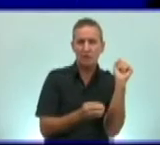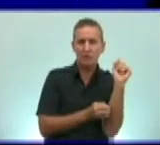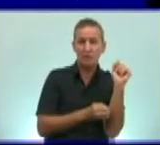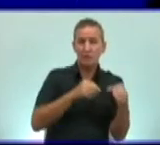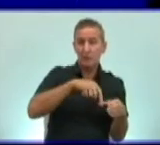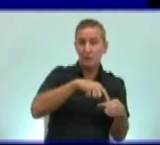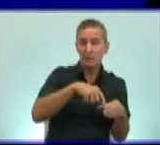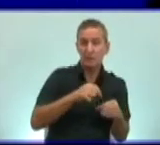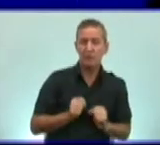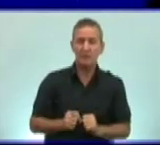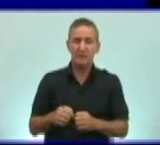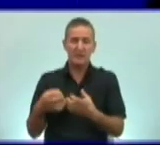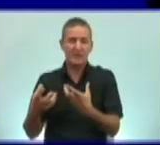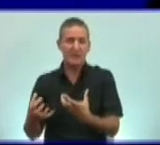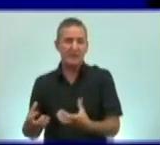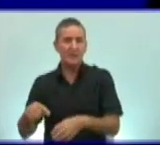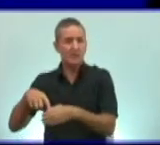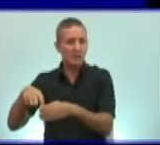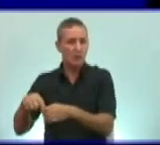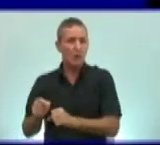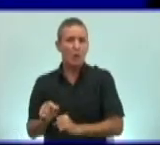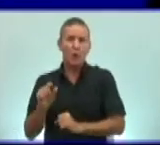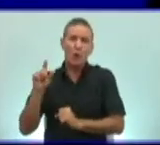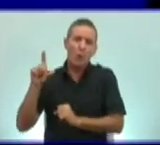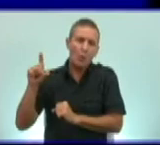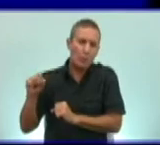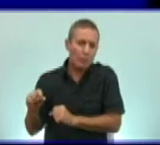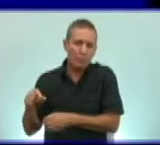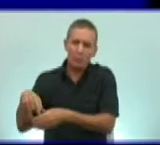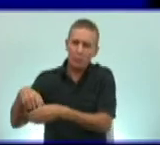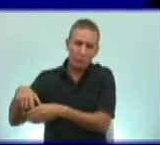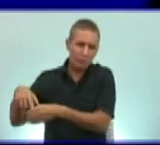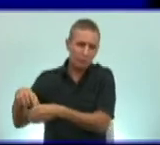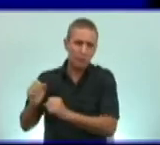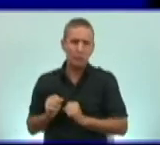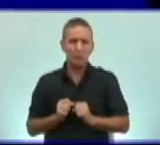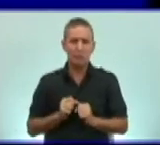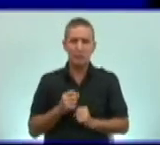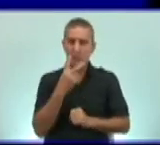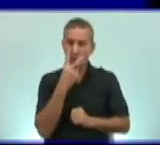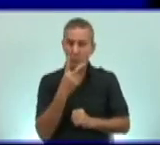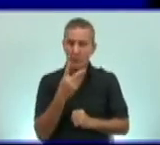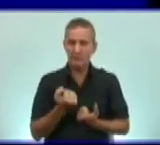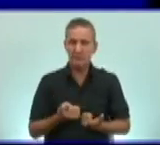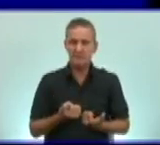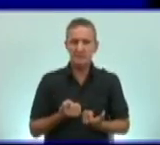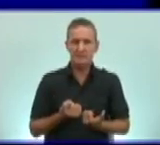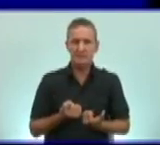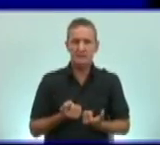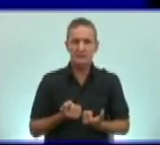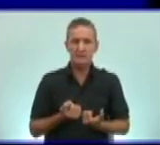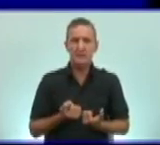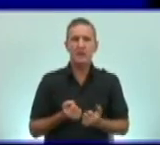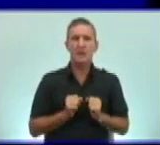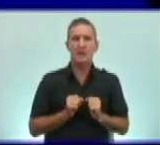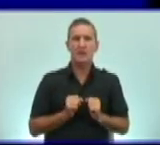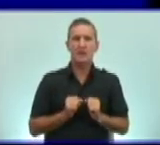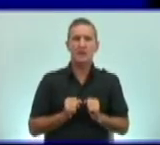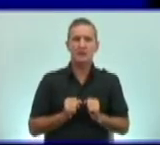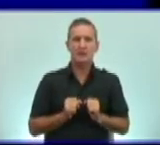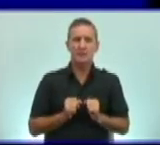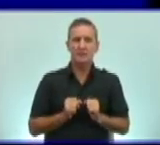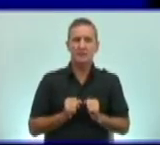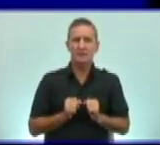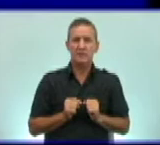débil y soluble, o si es poco soluble. Pues bien, vamos a ver entonces en el caso de la notación iónica, cómo representar